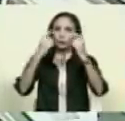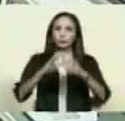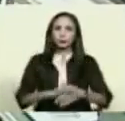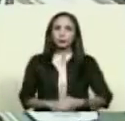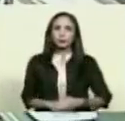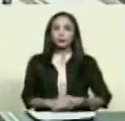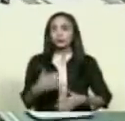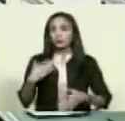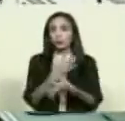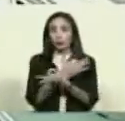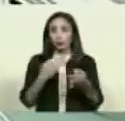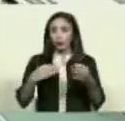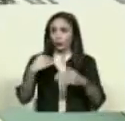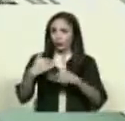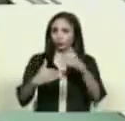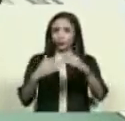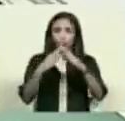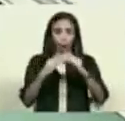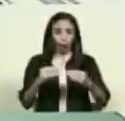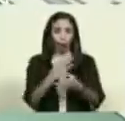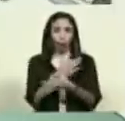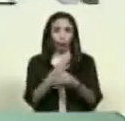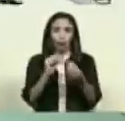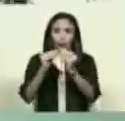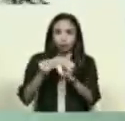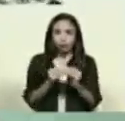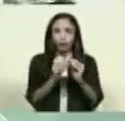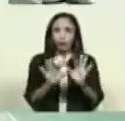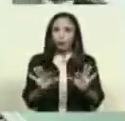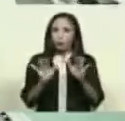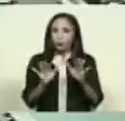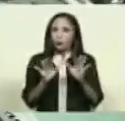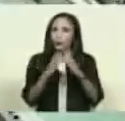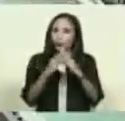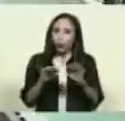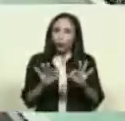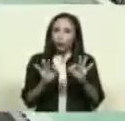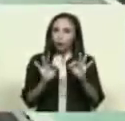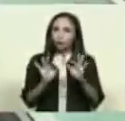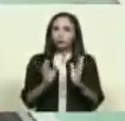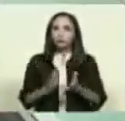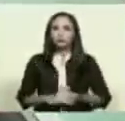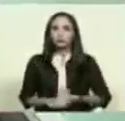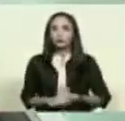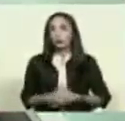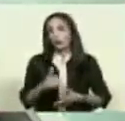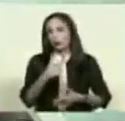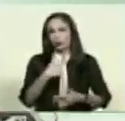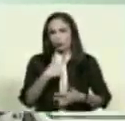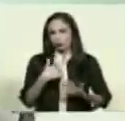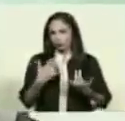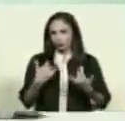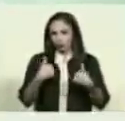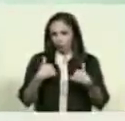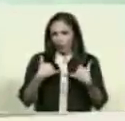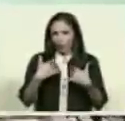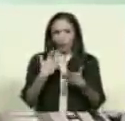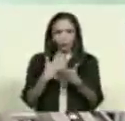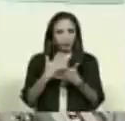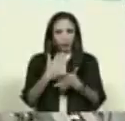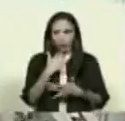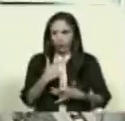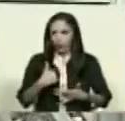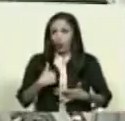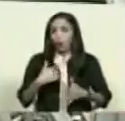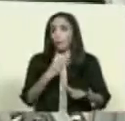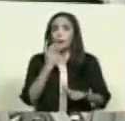Tenemos que perfeccionar todo, mejorar todo siempre. Yo siempre digo, todo es mejorable, todo en la